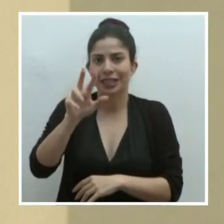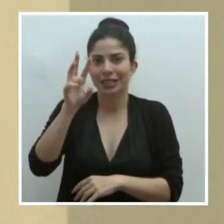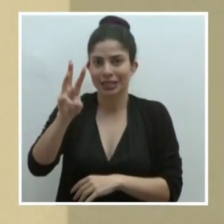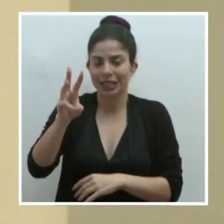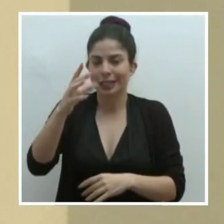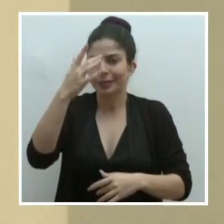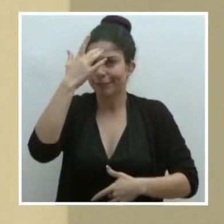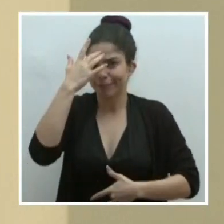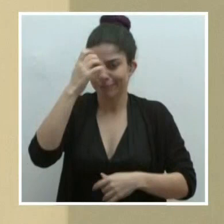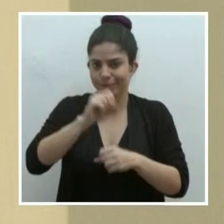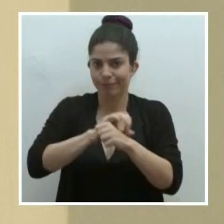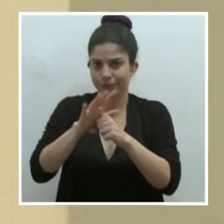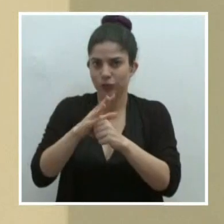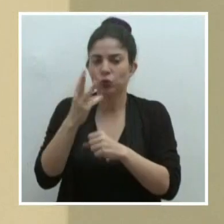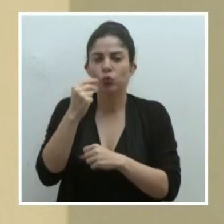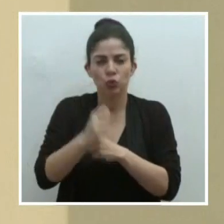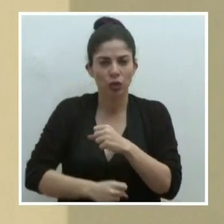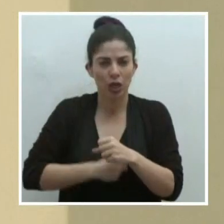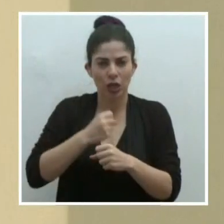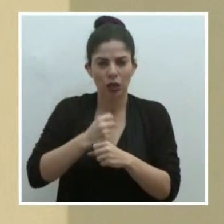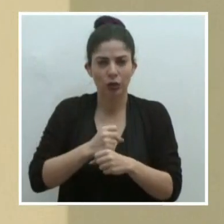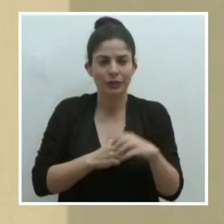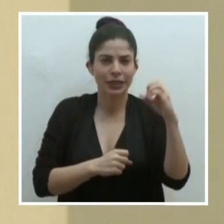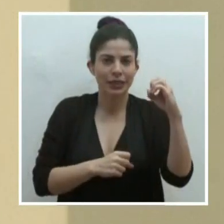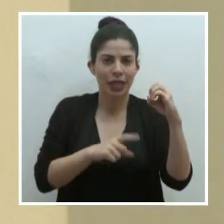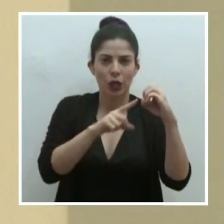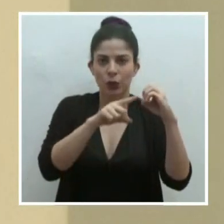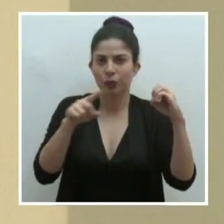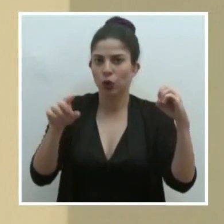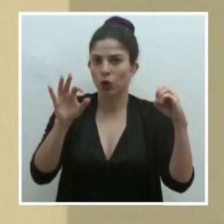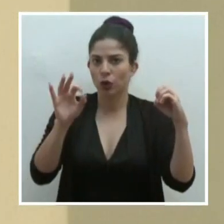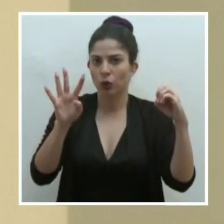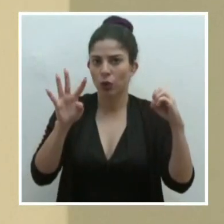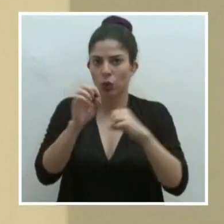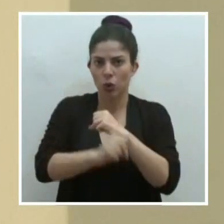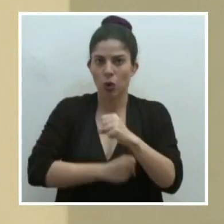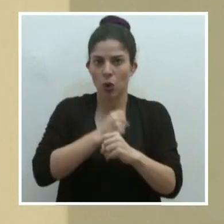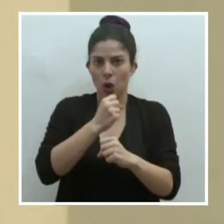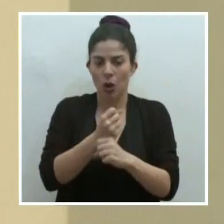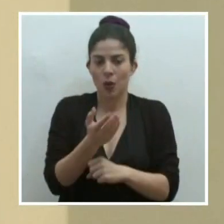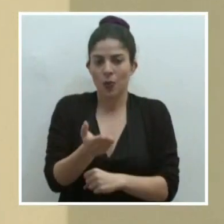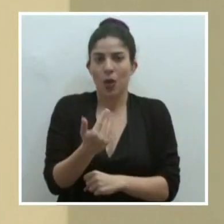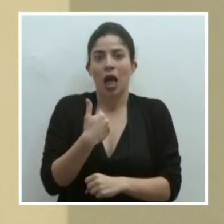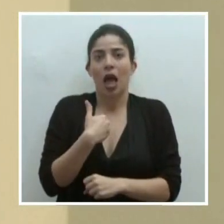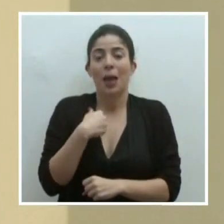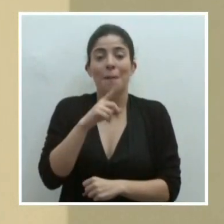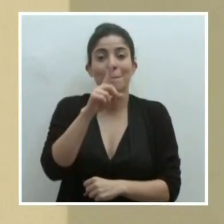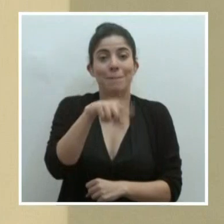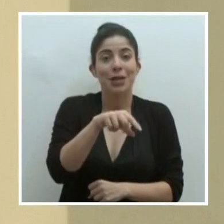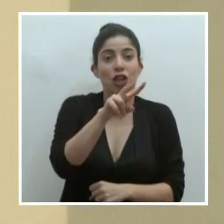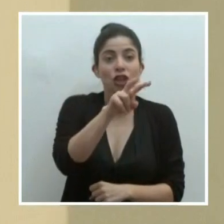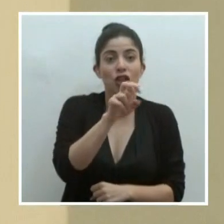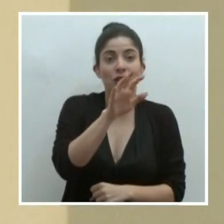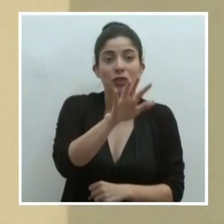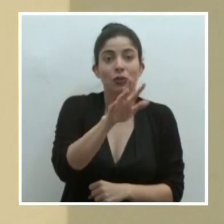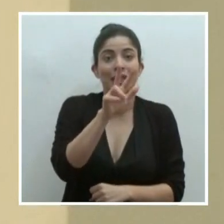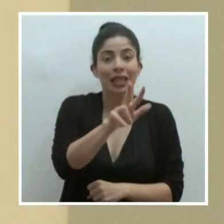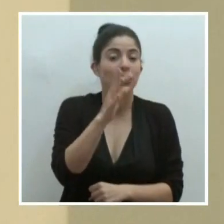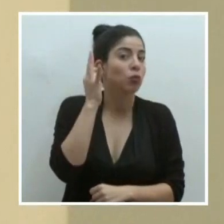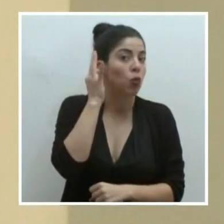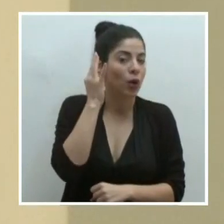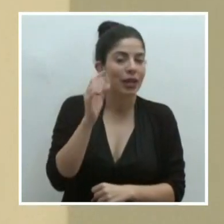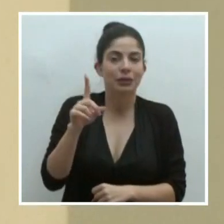2.836 casos. El rango de edad es de 0 a 94 años. Tenemos acá a 1.253 mujeres y